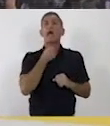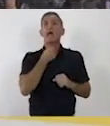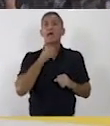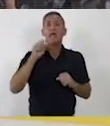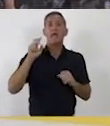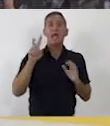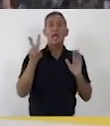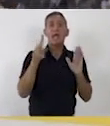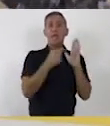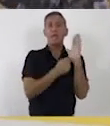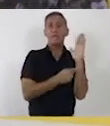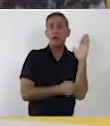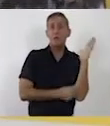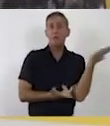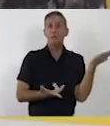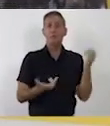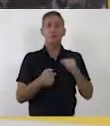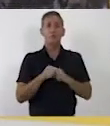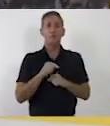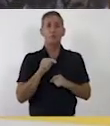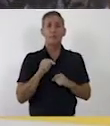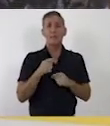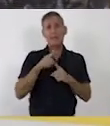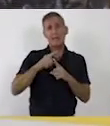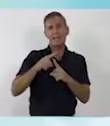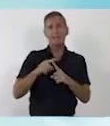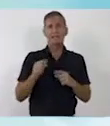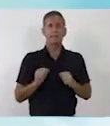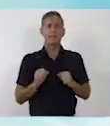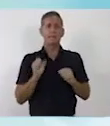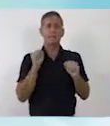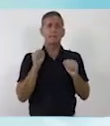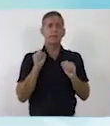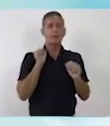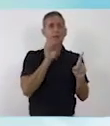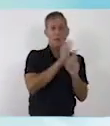tarea integradora. Entonces, sin más, vamos a comenzar.